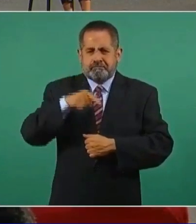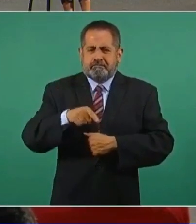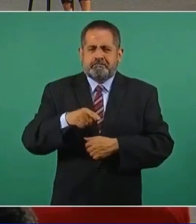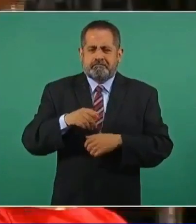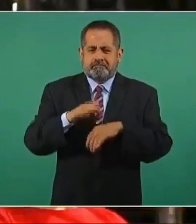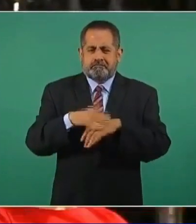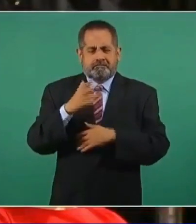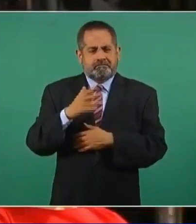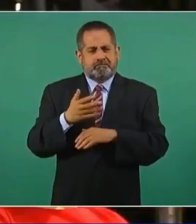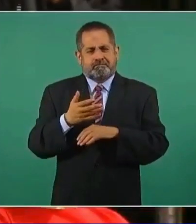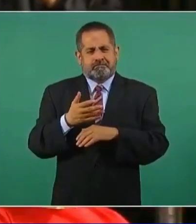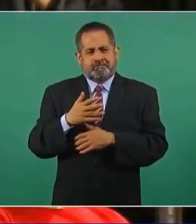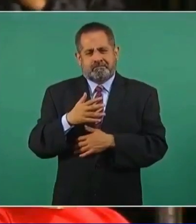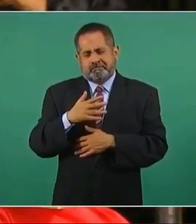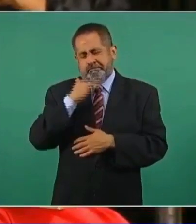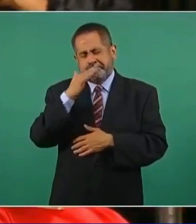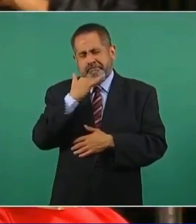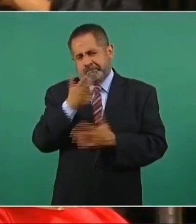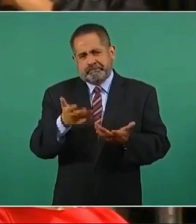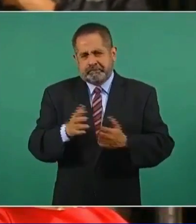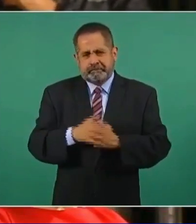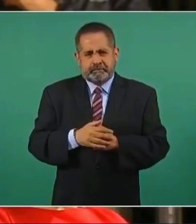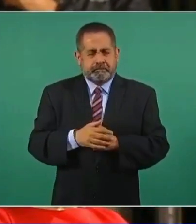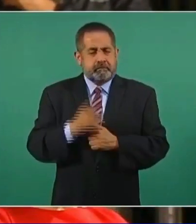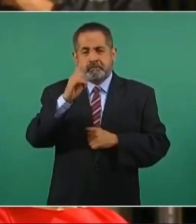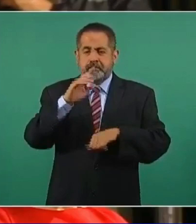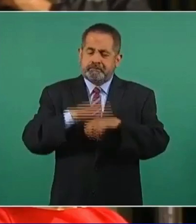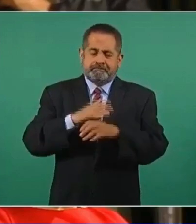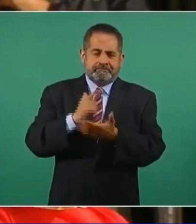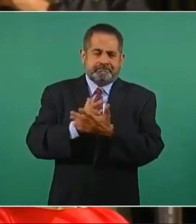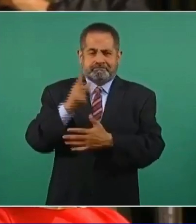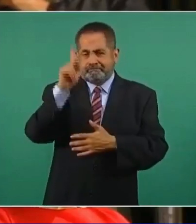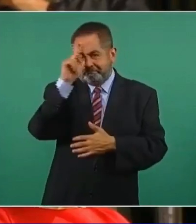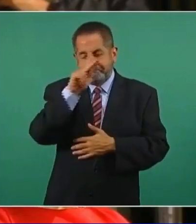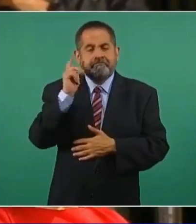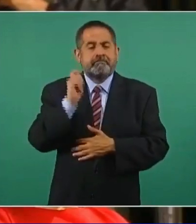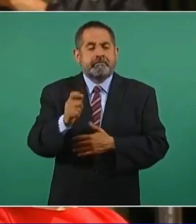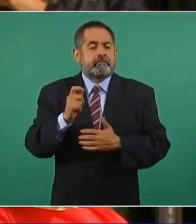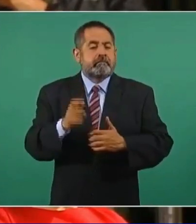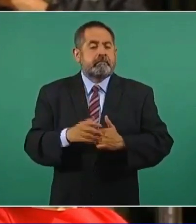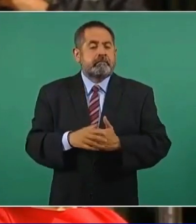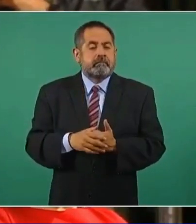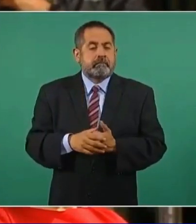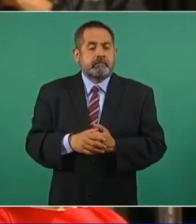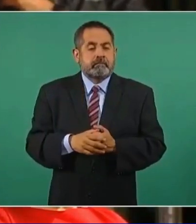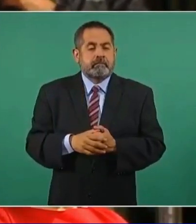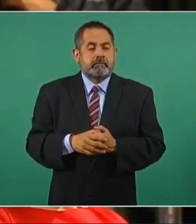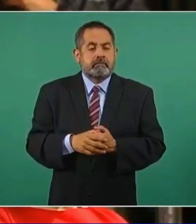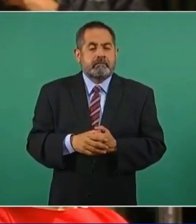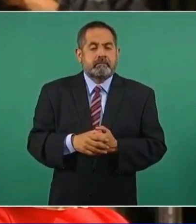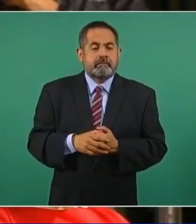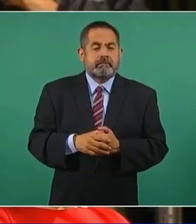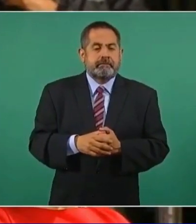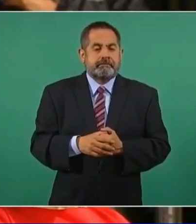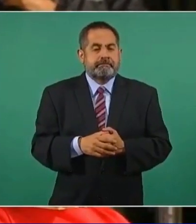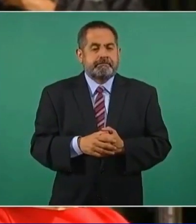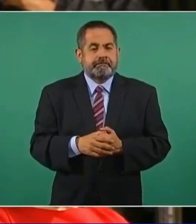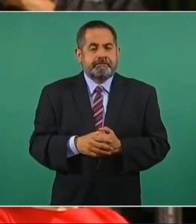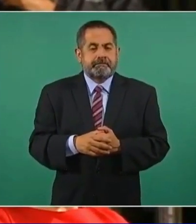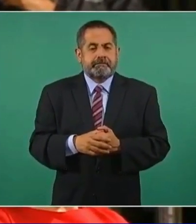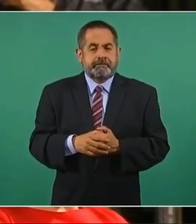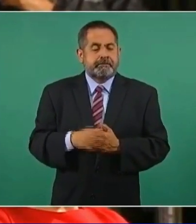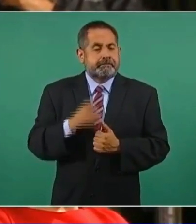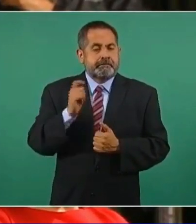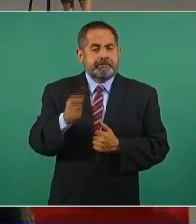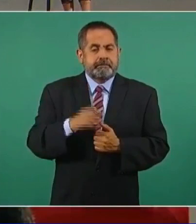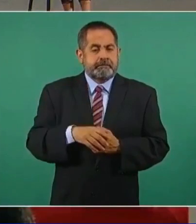muy graves. Una de las más graves que se hizo fue que